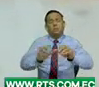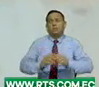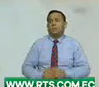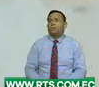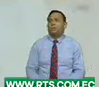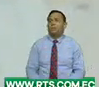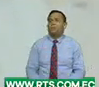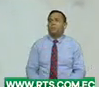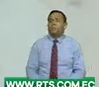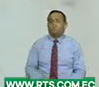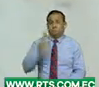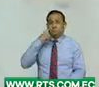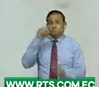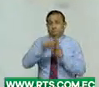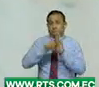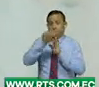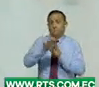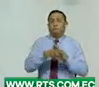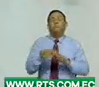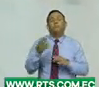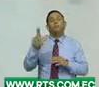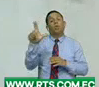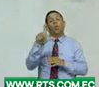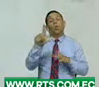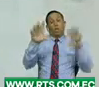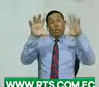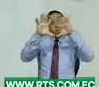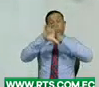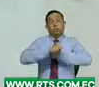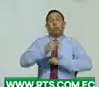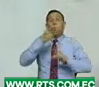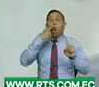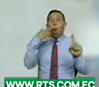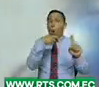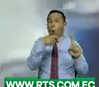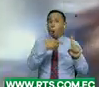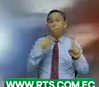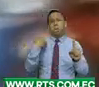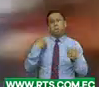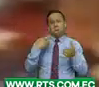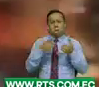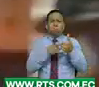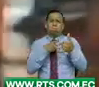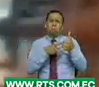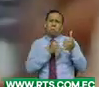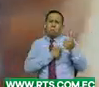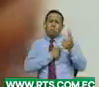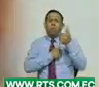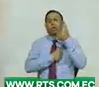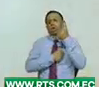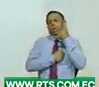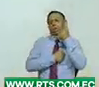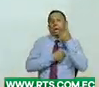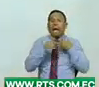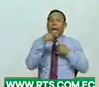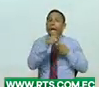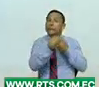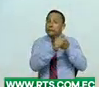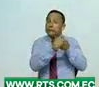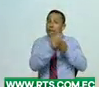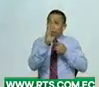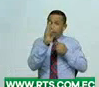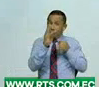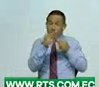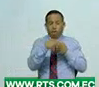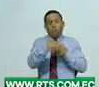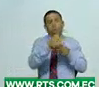en amores de la noche de ese lunes si el ciudadano estaba con su teléfono celular esperando su pareja que compraba en una despensa escena